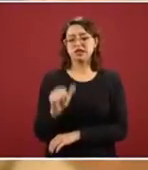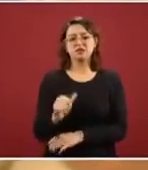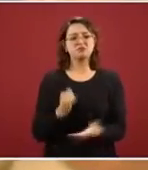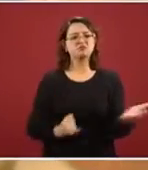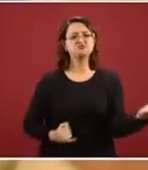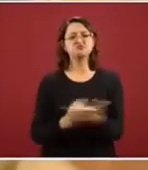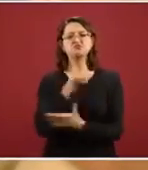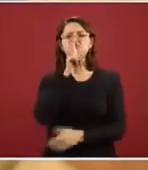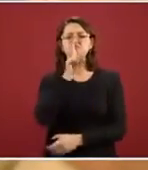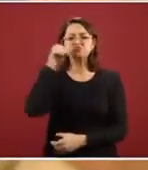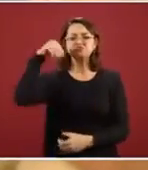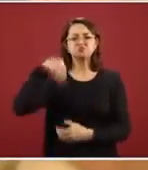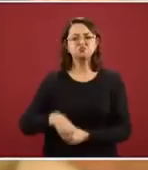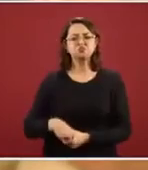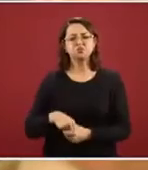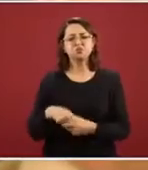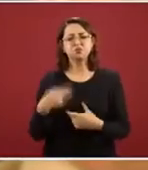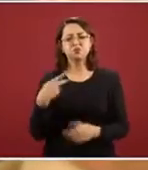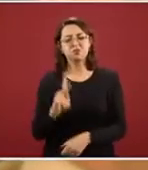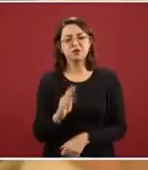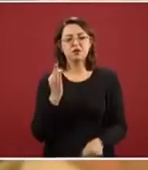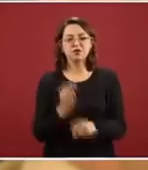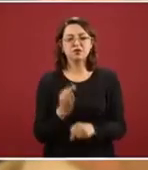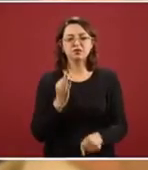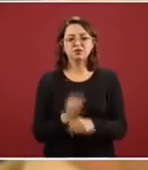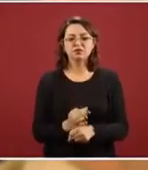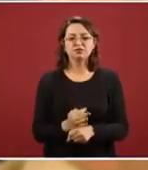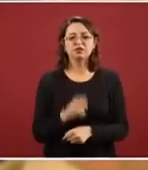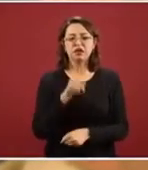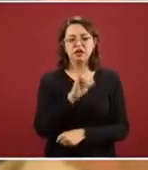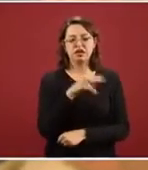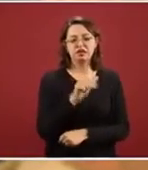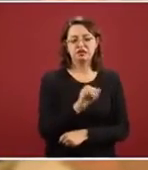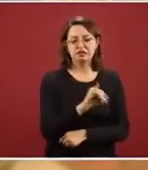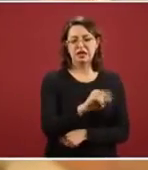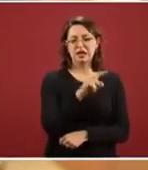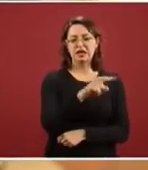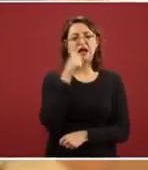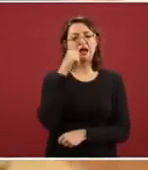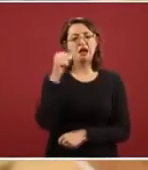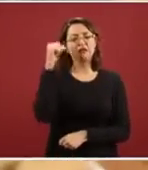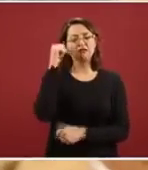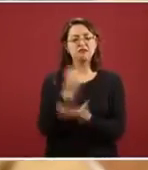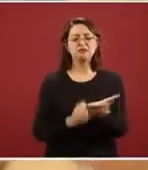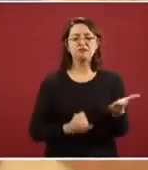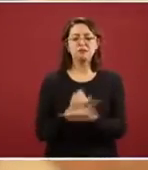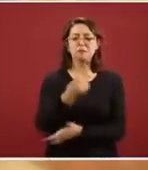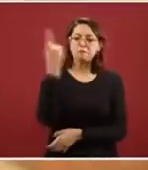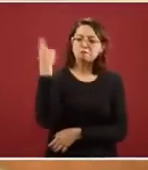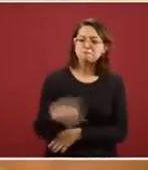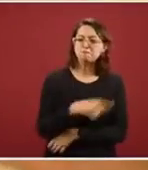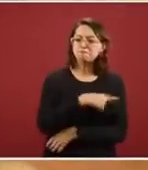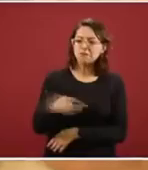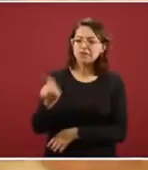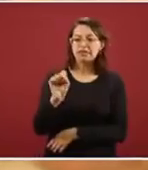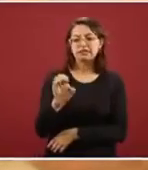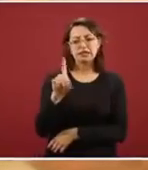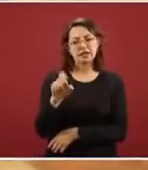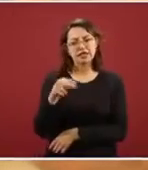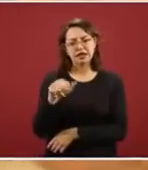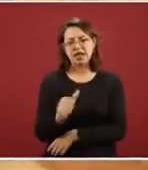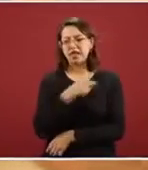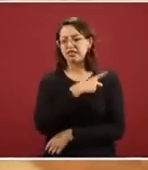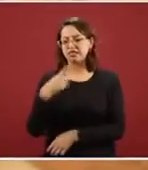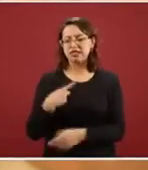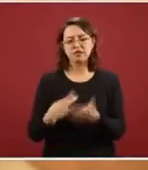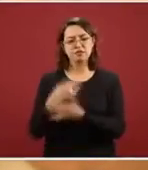información y hay un proceso que se está litigando actualmente en el INAI. Ayer el INAI decidió ordenar a la SEDENA que abra todo